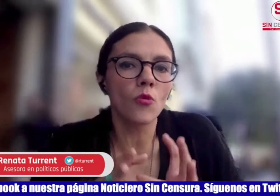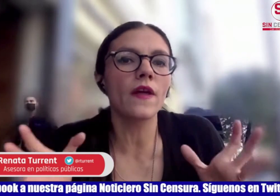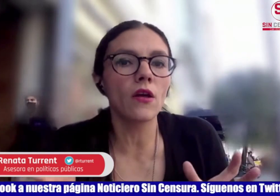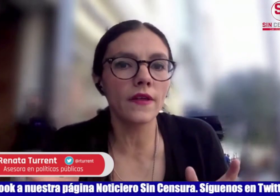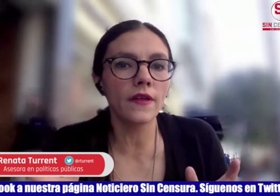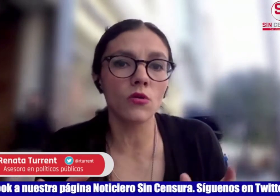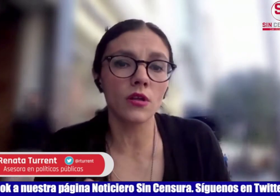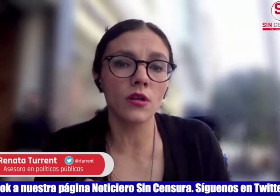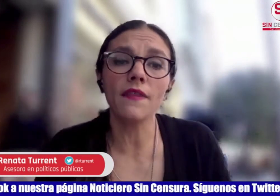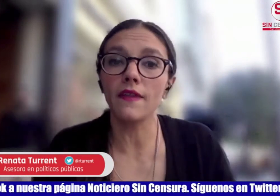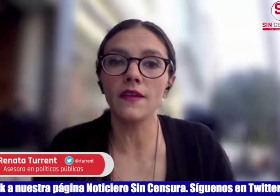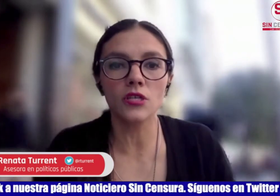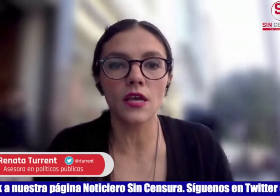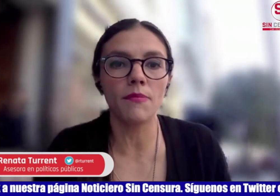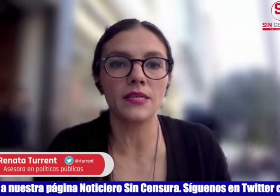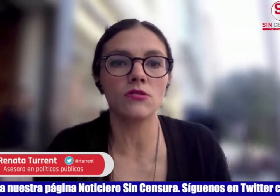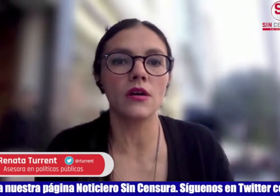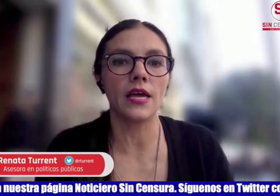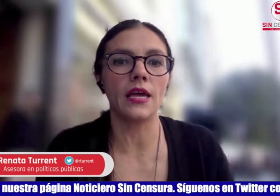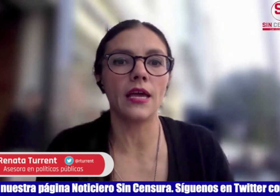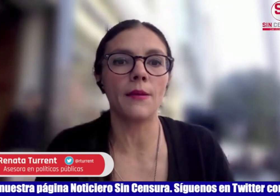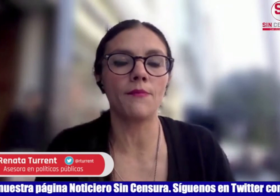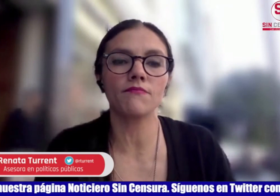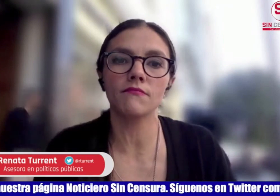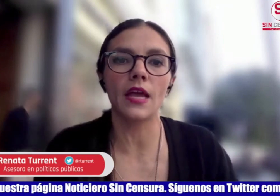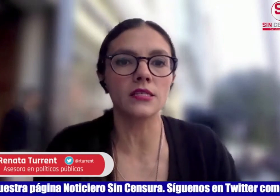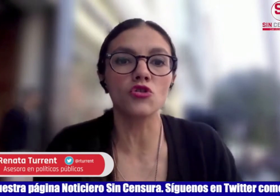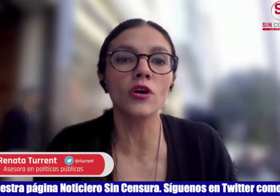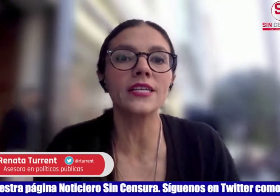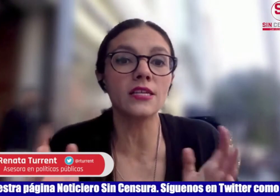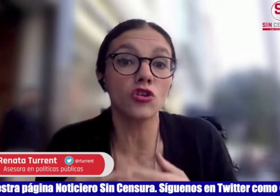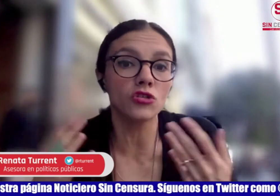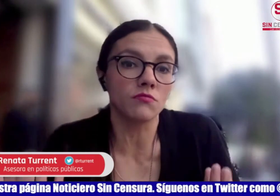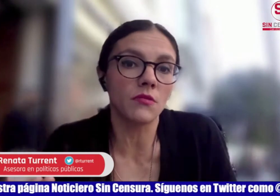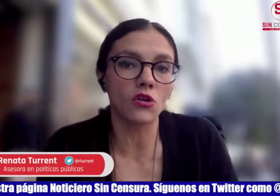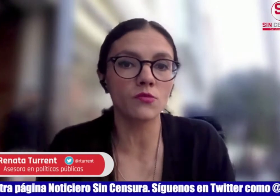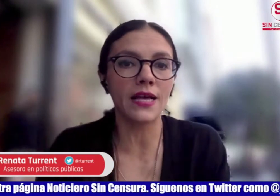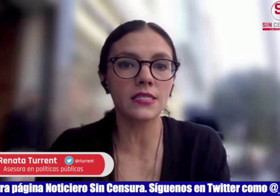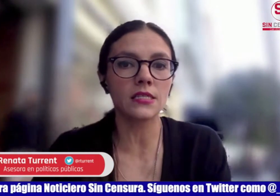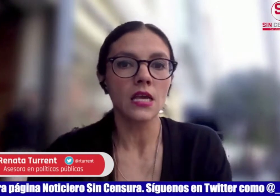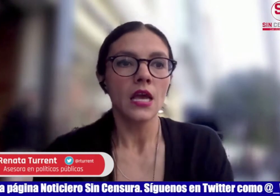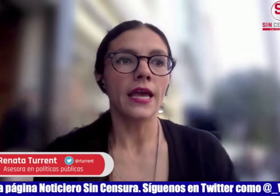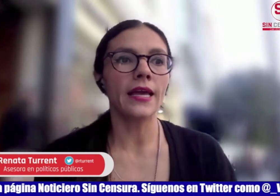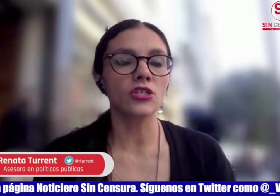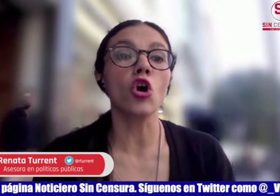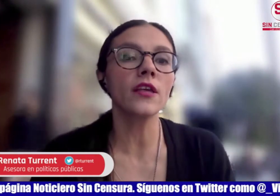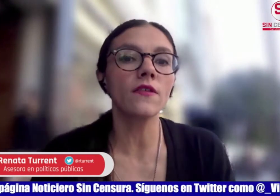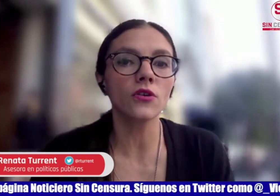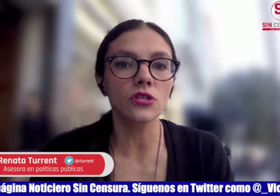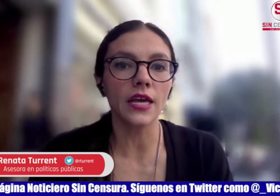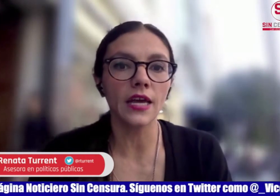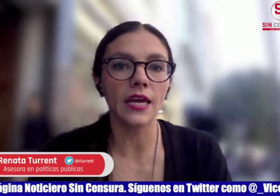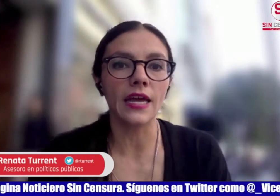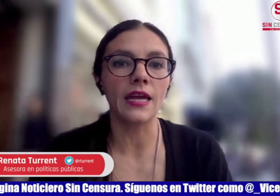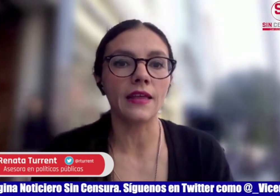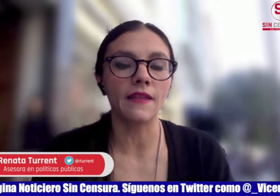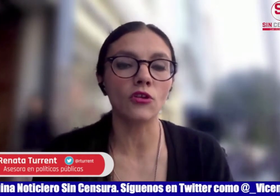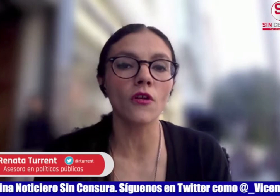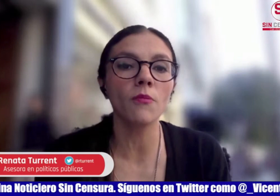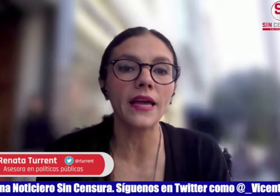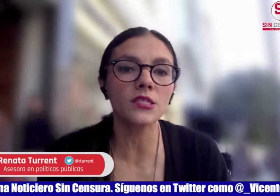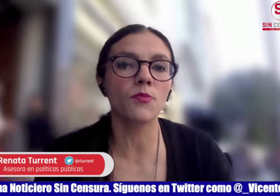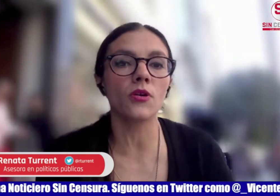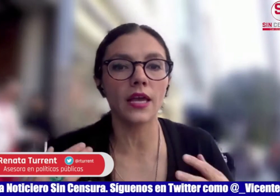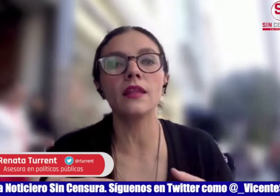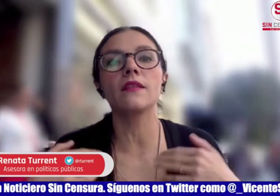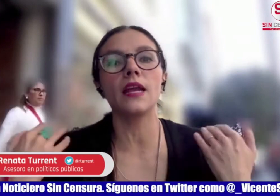habló de su modelo de seguridad, que dicho sea de paso, es de los más sólidos